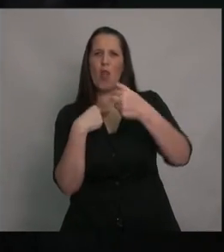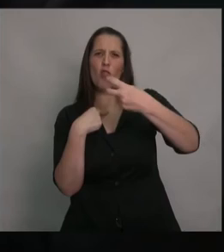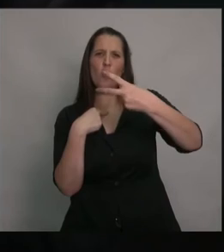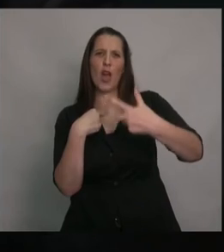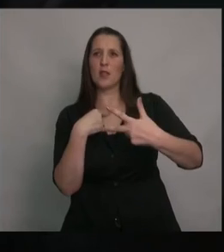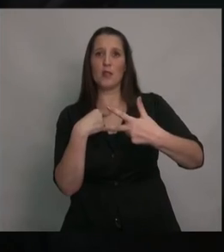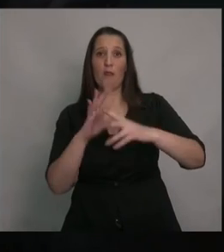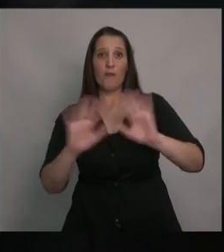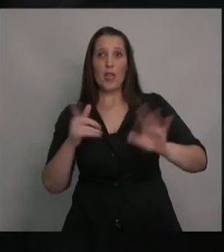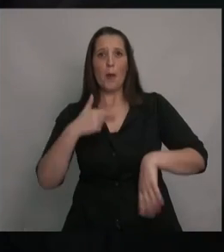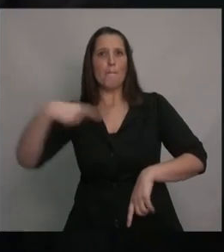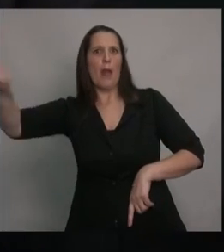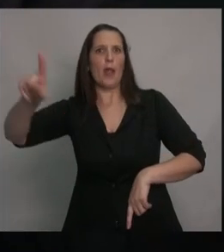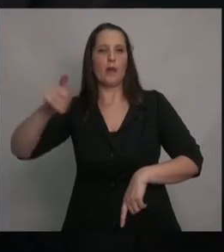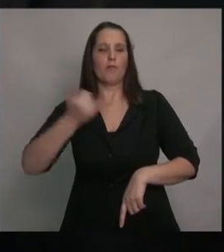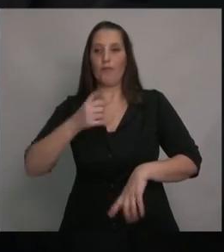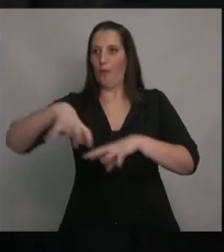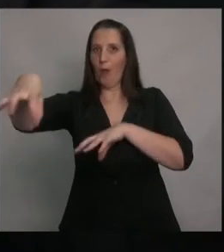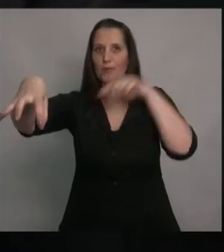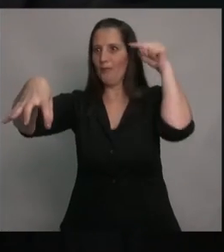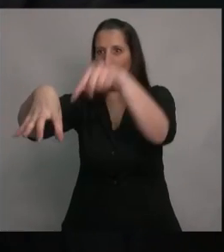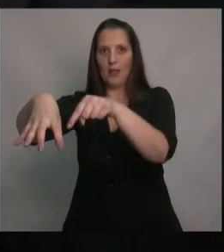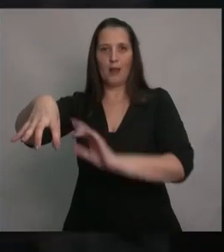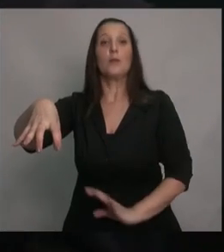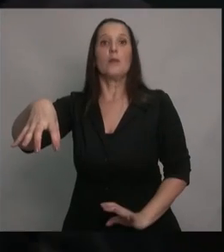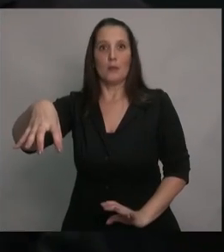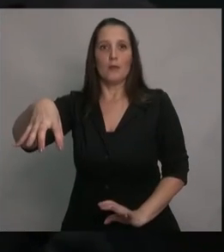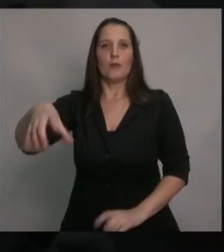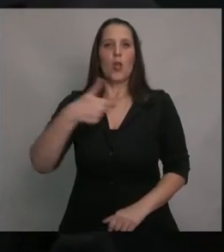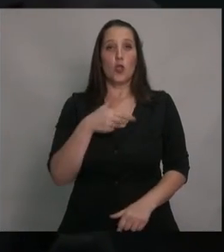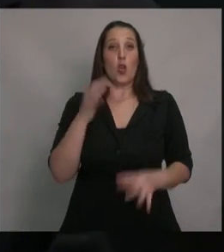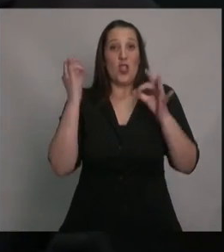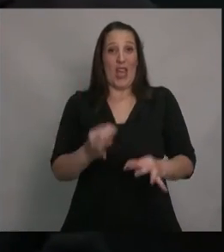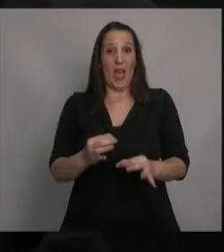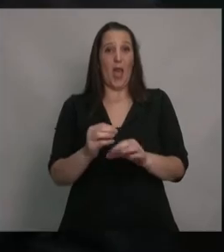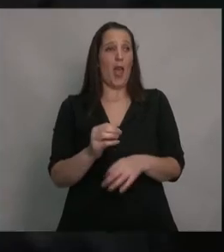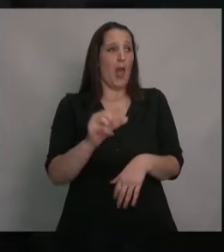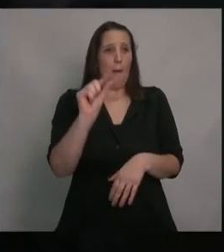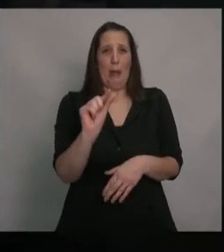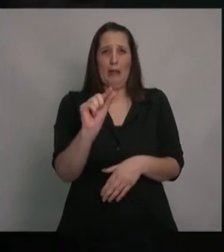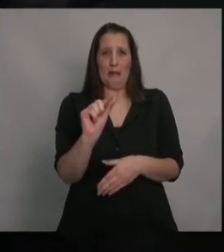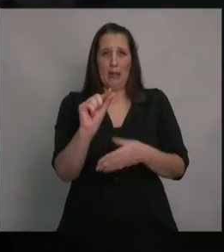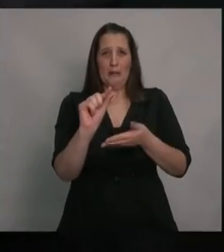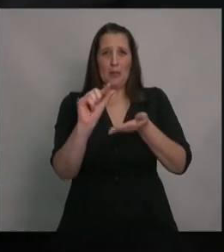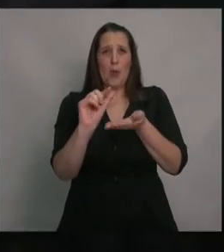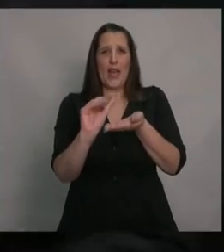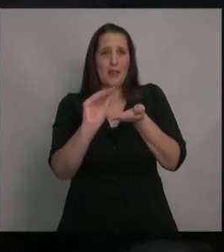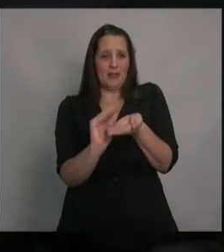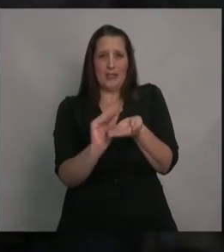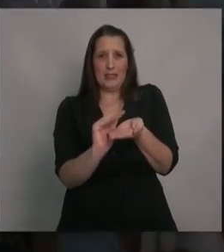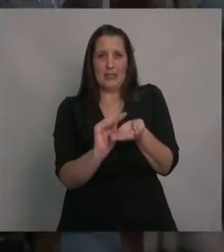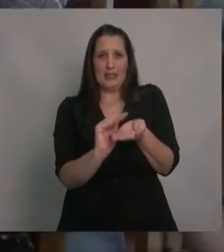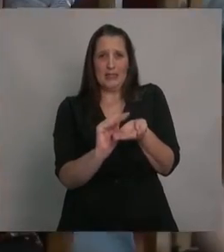y ya te dice, bueno, vas para tal lugar. Cuando yo entré, el expediente mío era así. De ahí me imaginaba que lo que venía era terrible,